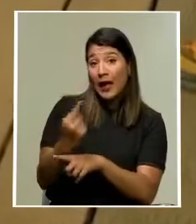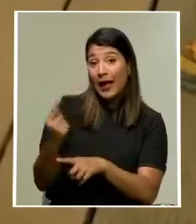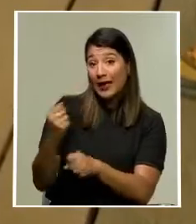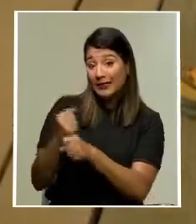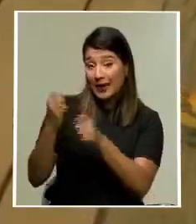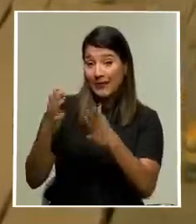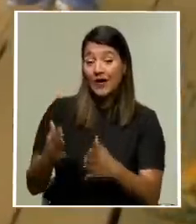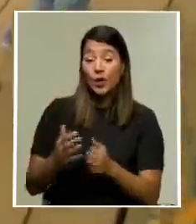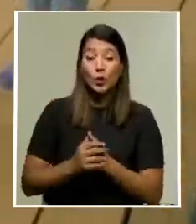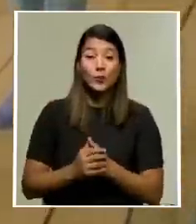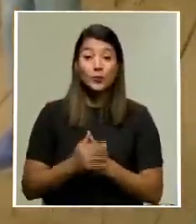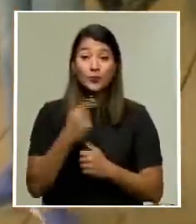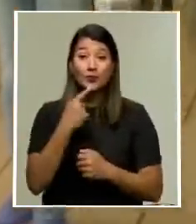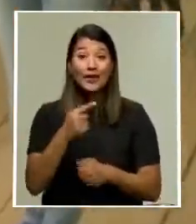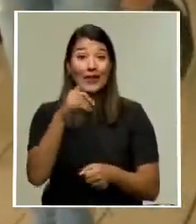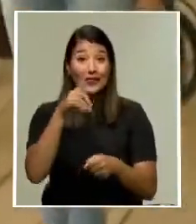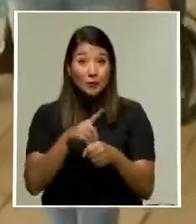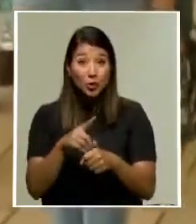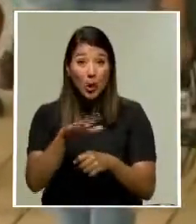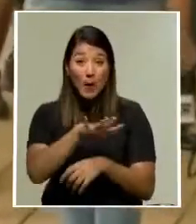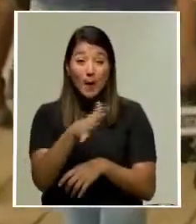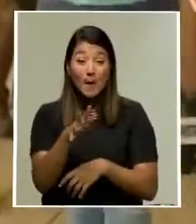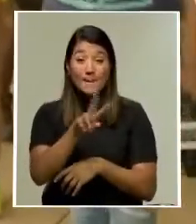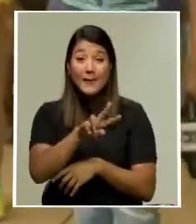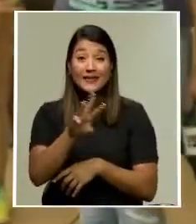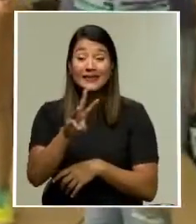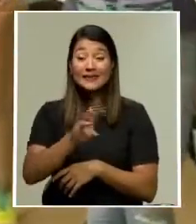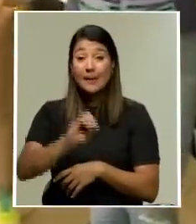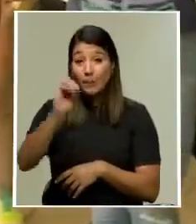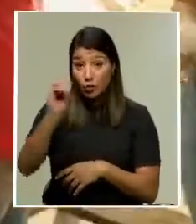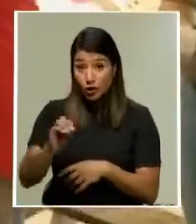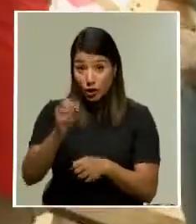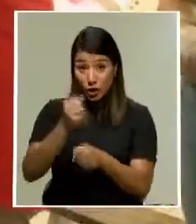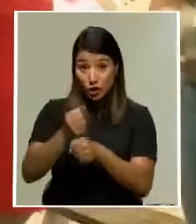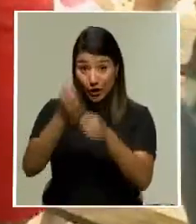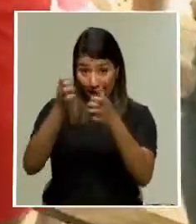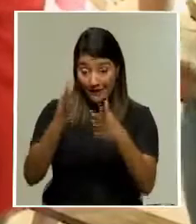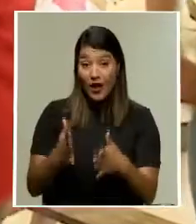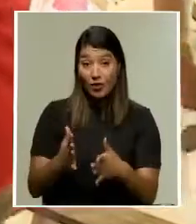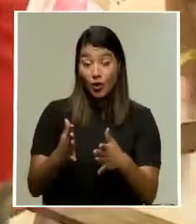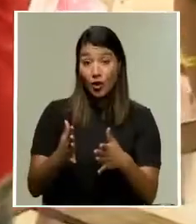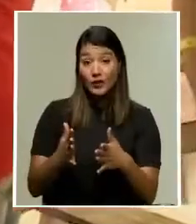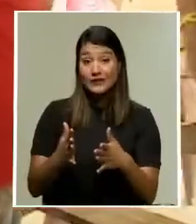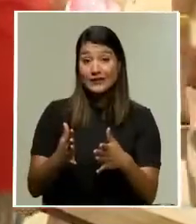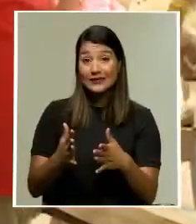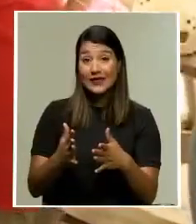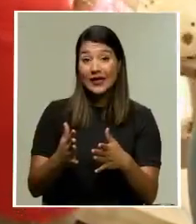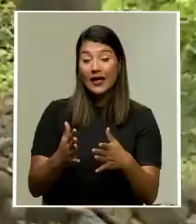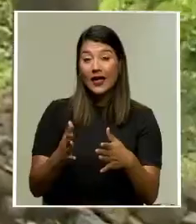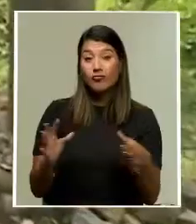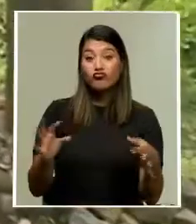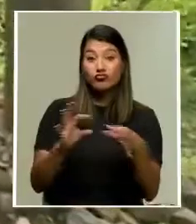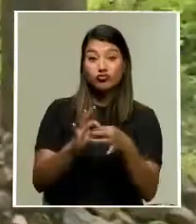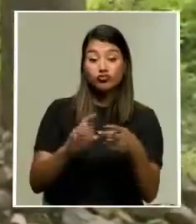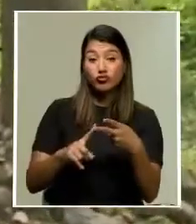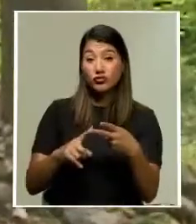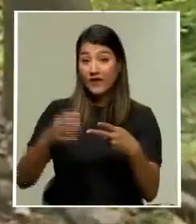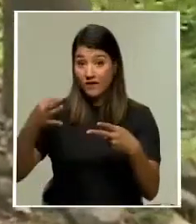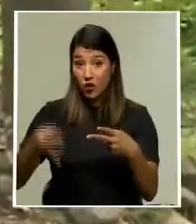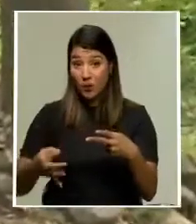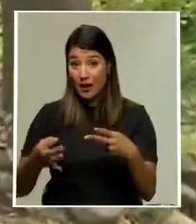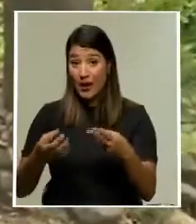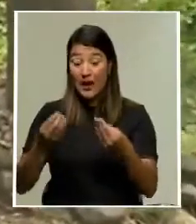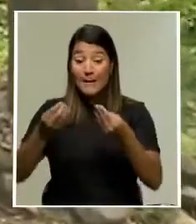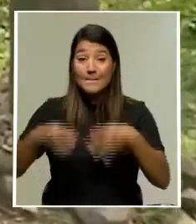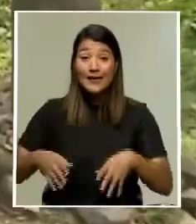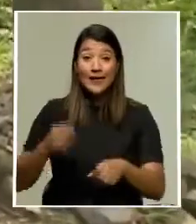datos brindados por los legisladores, cerca de un 26% de los colaboradores directos y formales que genera la actividad turística se quedaron sin